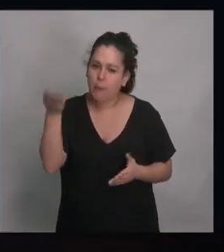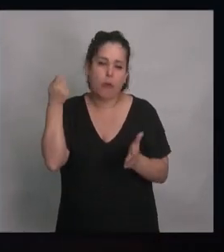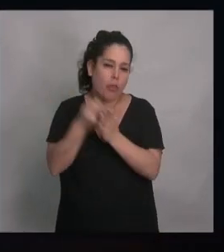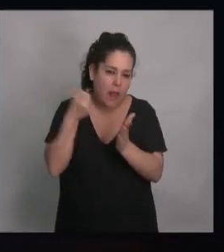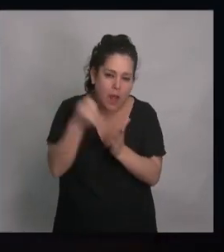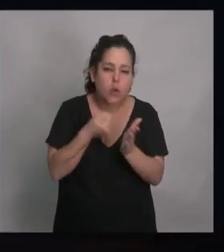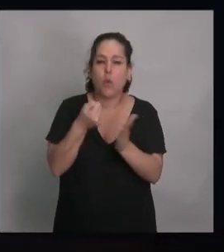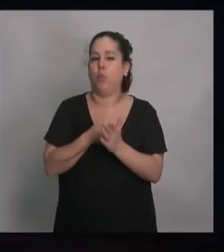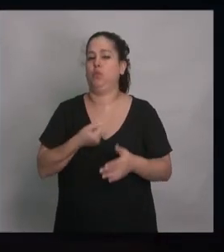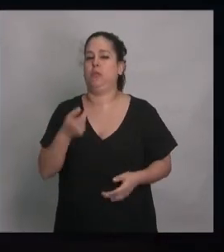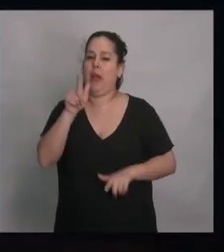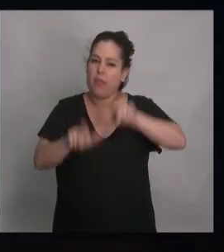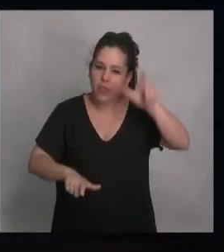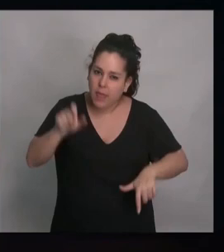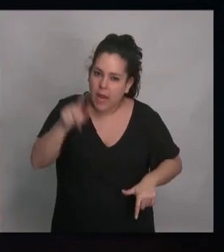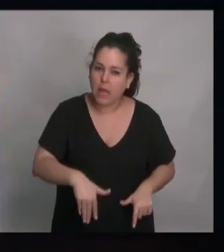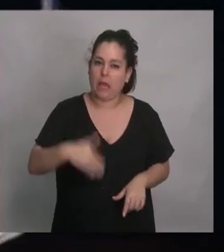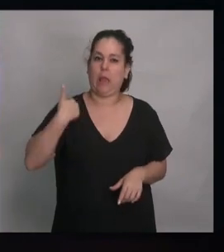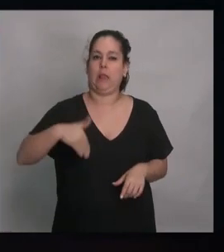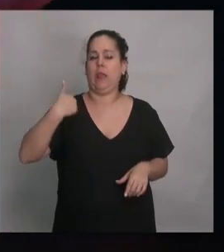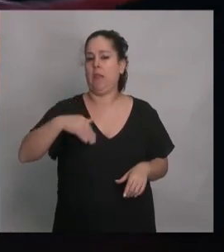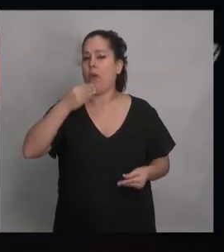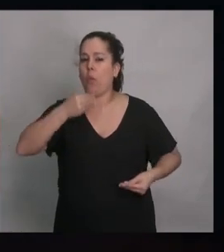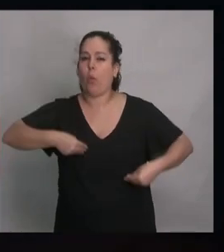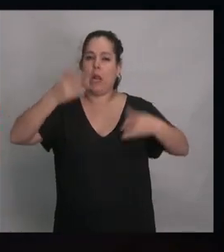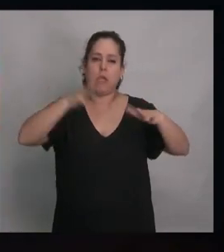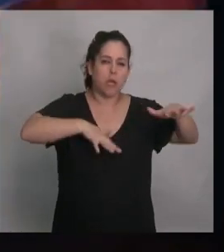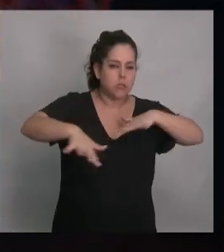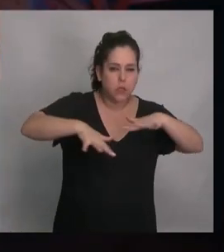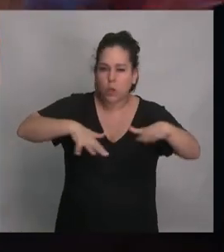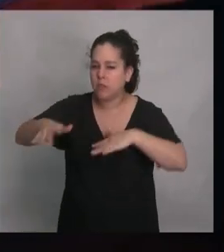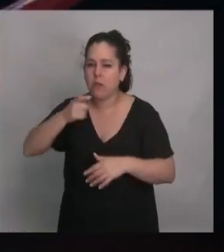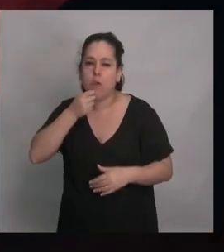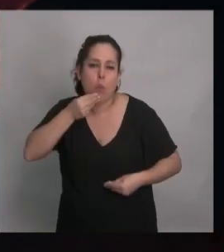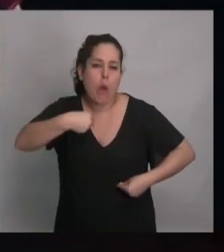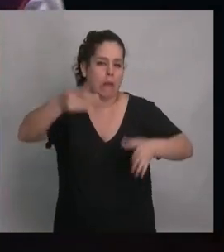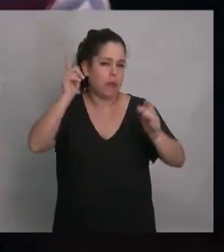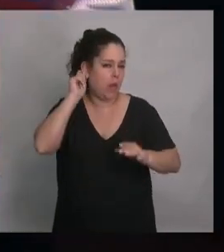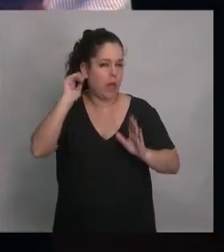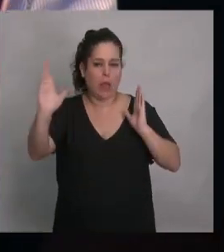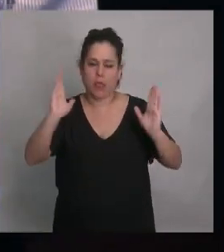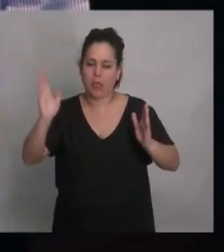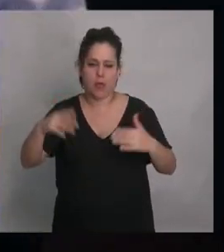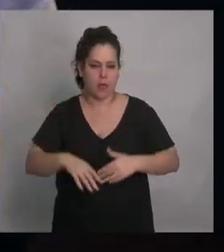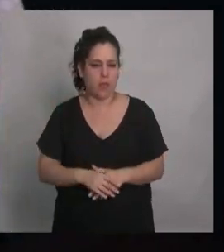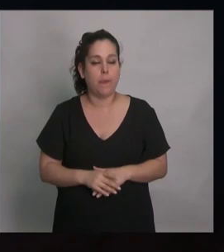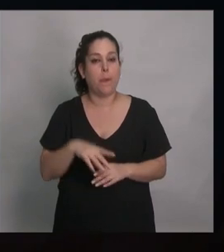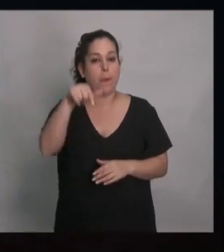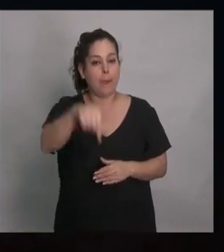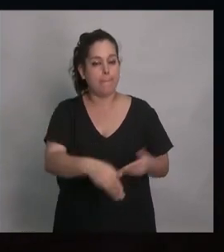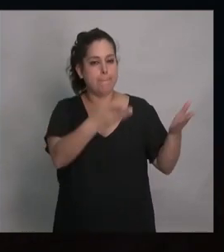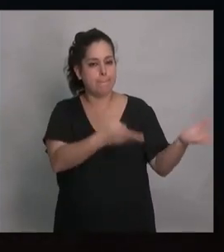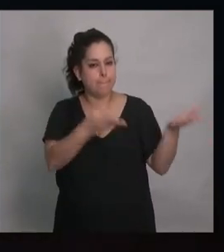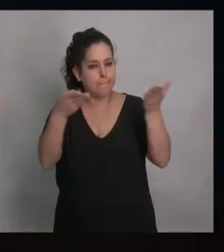los militantes de este país en cualquier circunstancia y a cualquier edad. Y ahora vamos a presentar